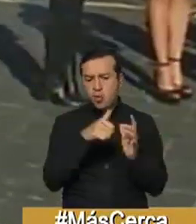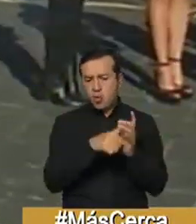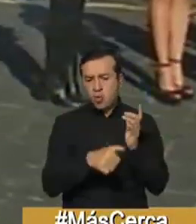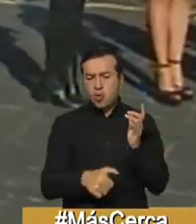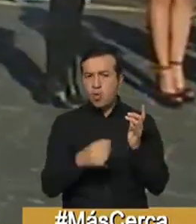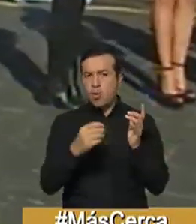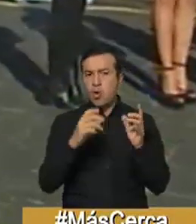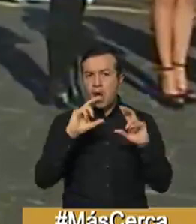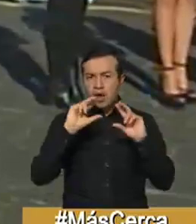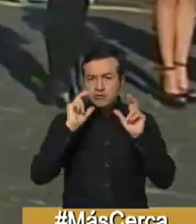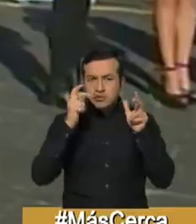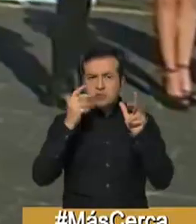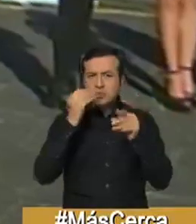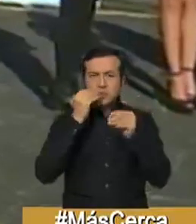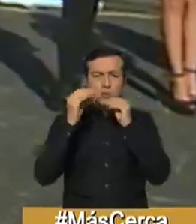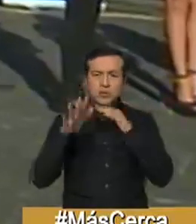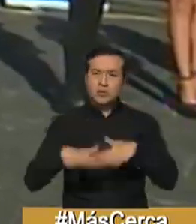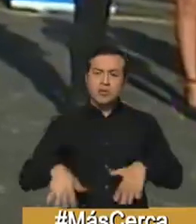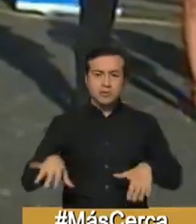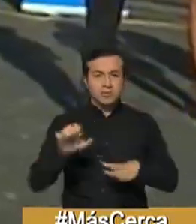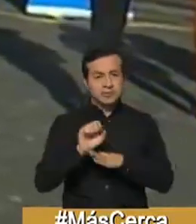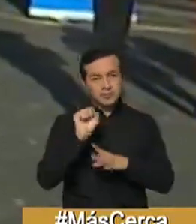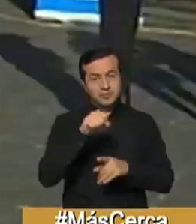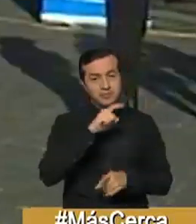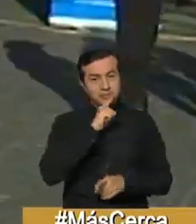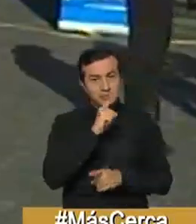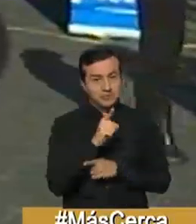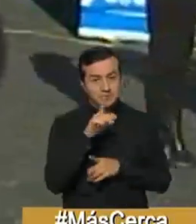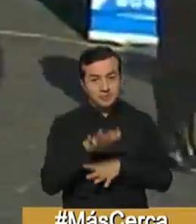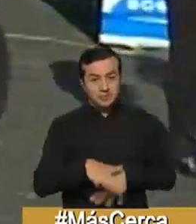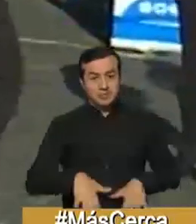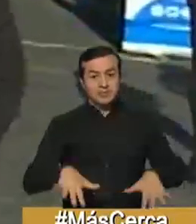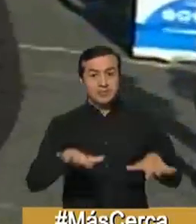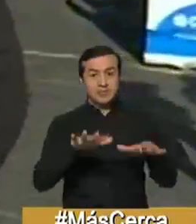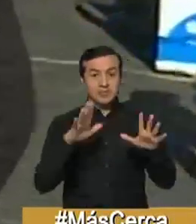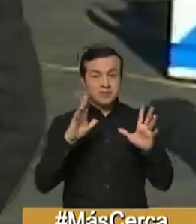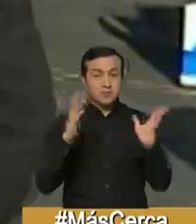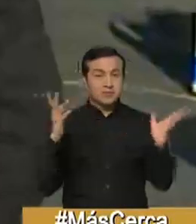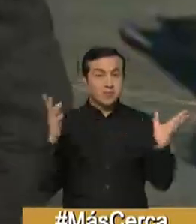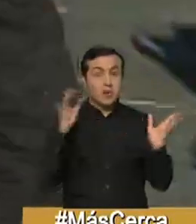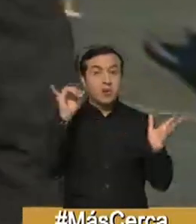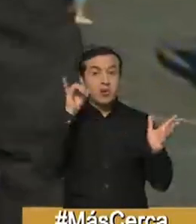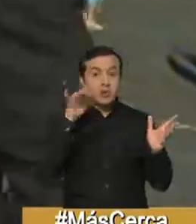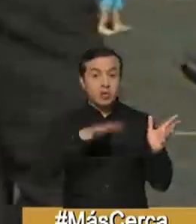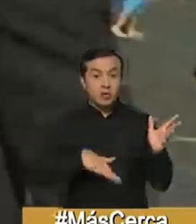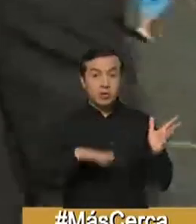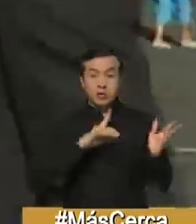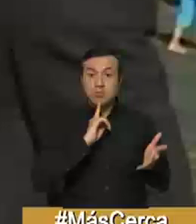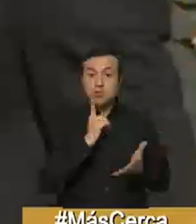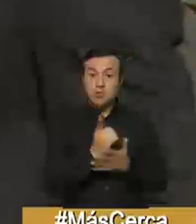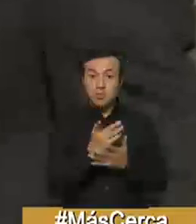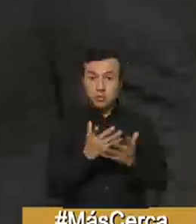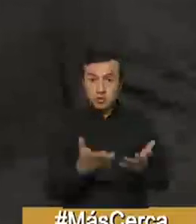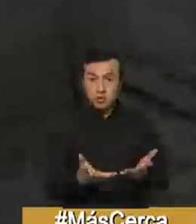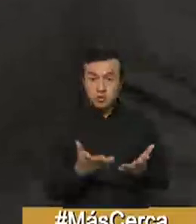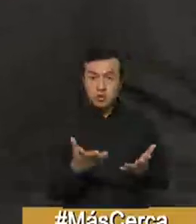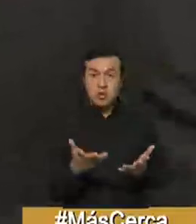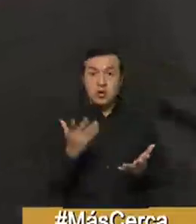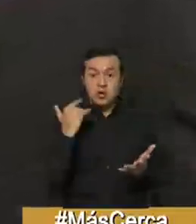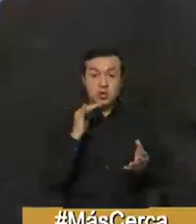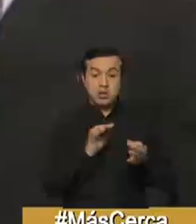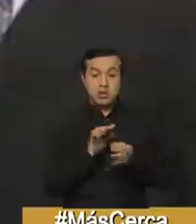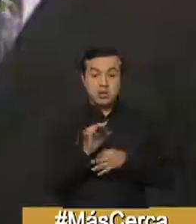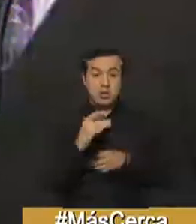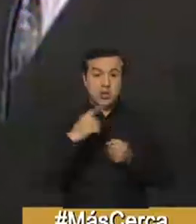todos los ecuatorianos. Así es, exactamente. Este cantón Rumiñahui, lo que hoy es el cantón Rumiñahui, antes parroquia rural del